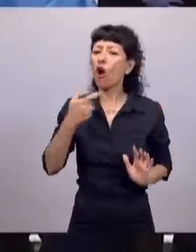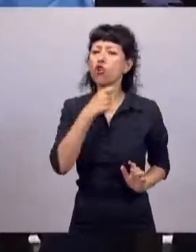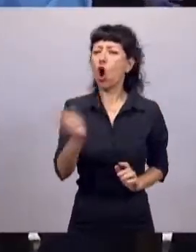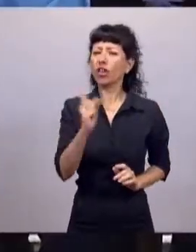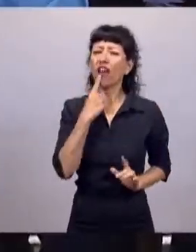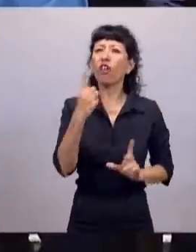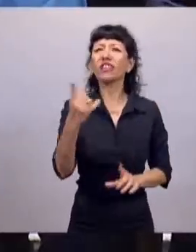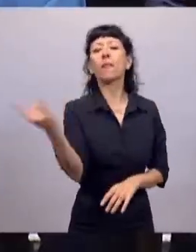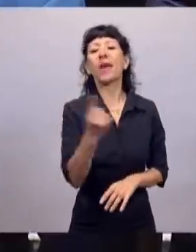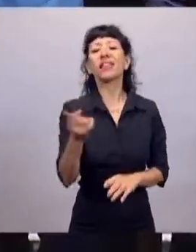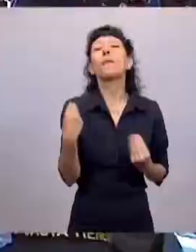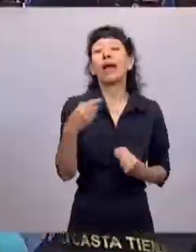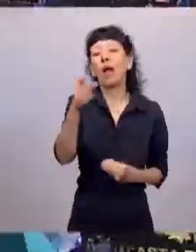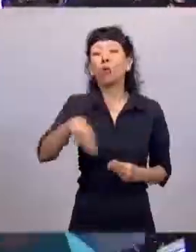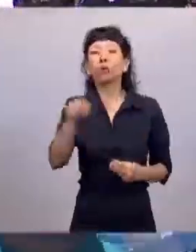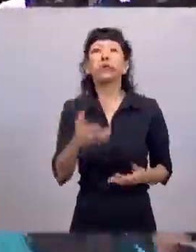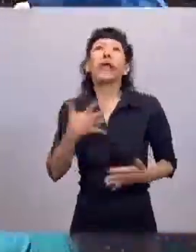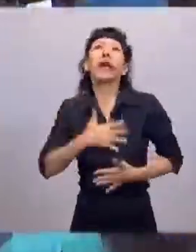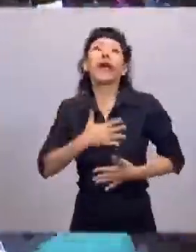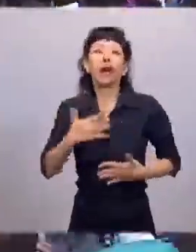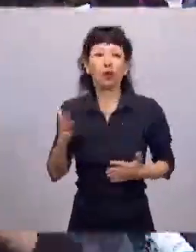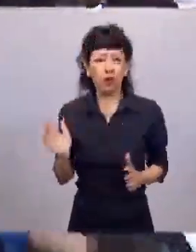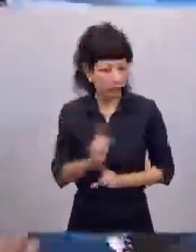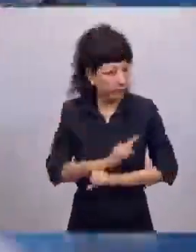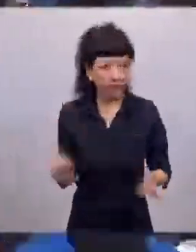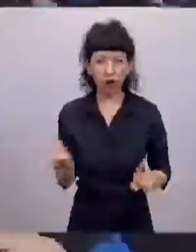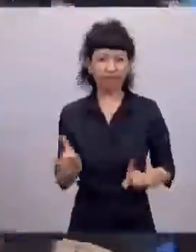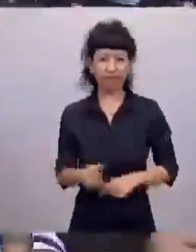mentira confortable.